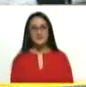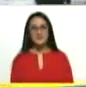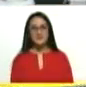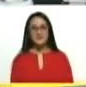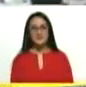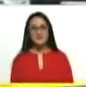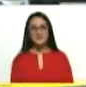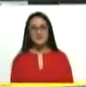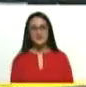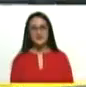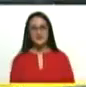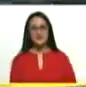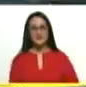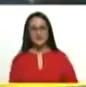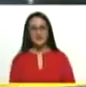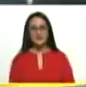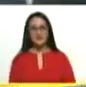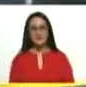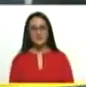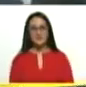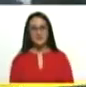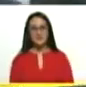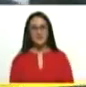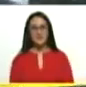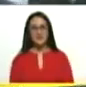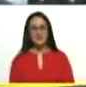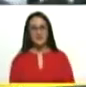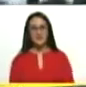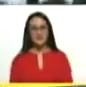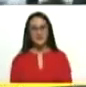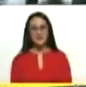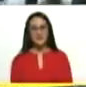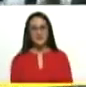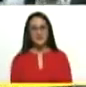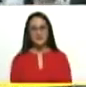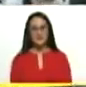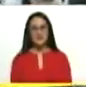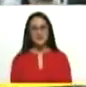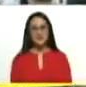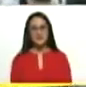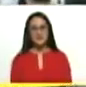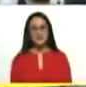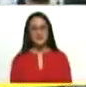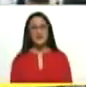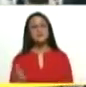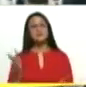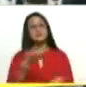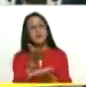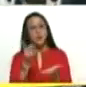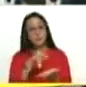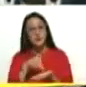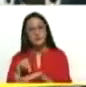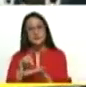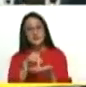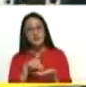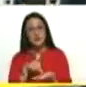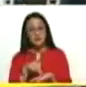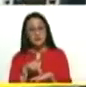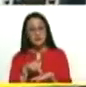Sayın Devlet Başkanı, estimado, excelentísimo presidente, estimados participantes, değerli Türk